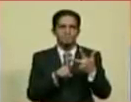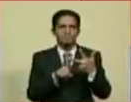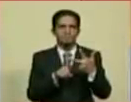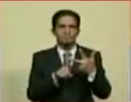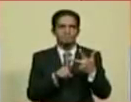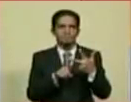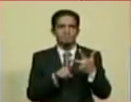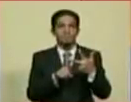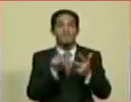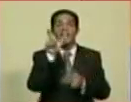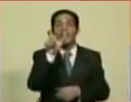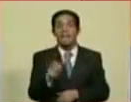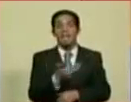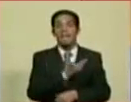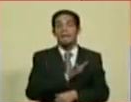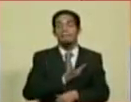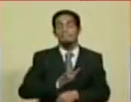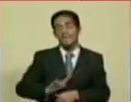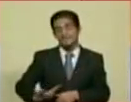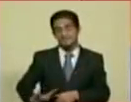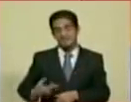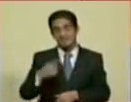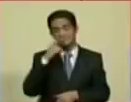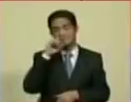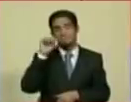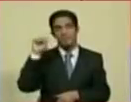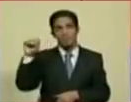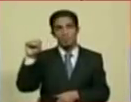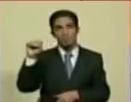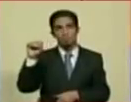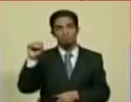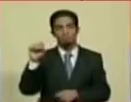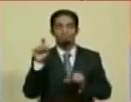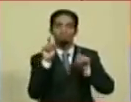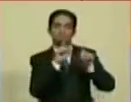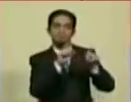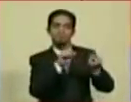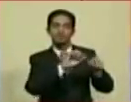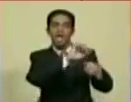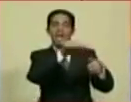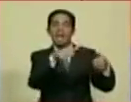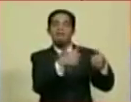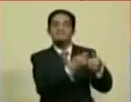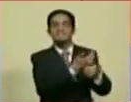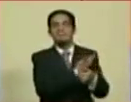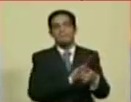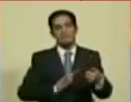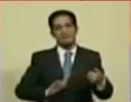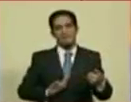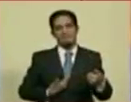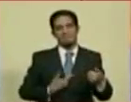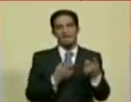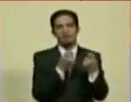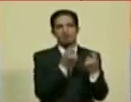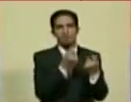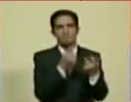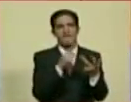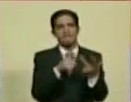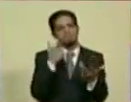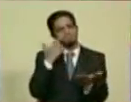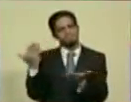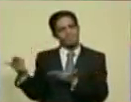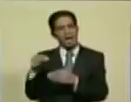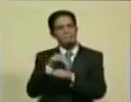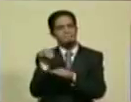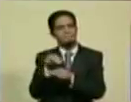el presidente de la República ha instruido a la vicepresidencia de Economía y al compañero ministro